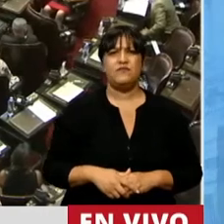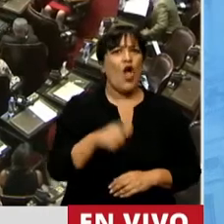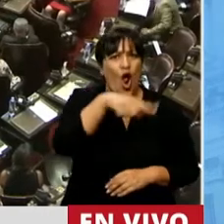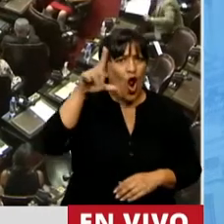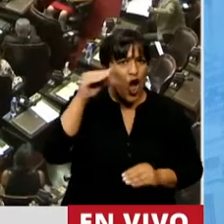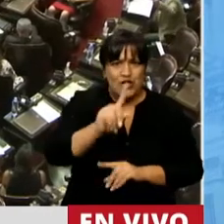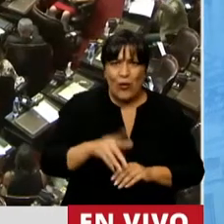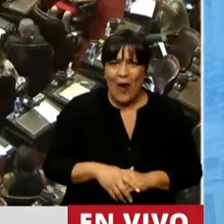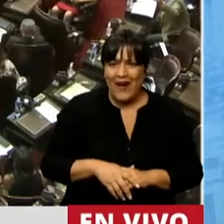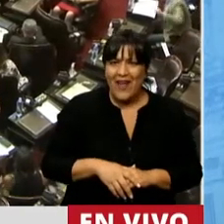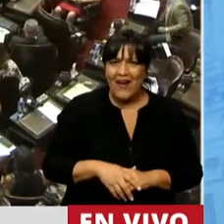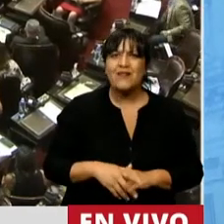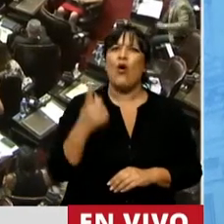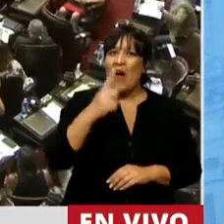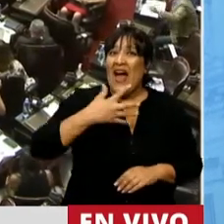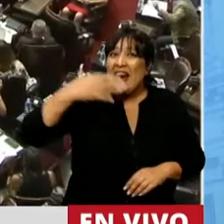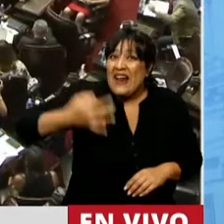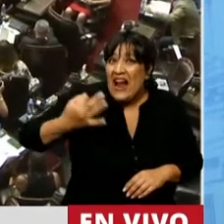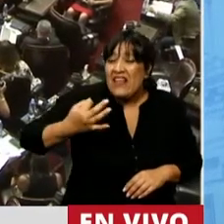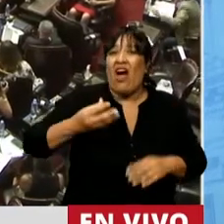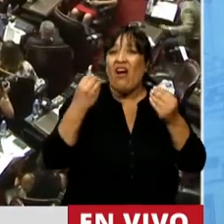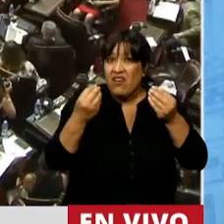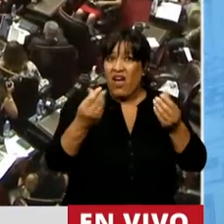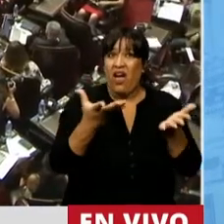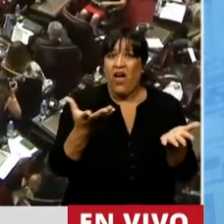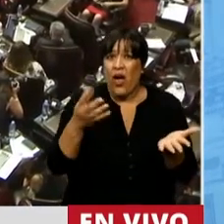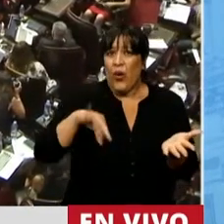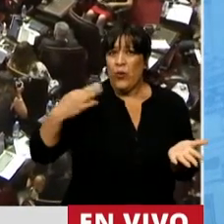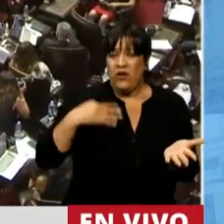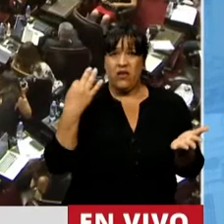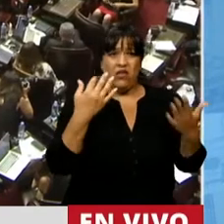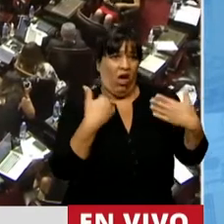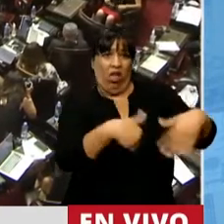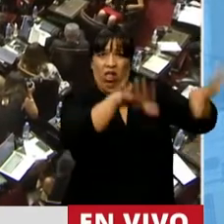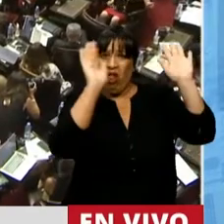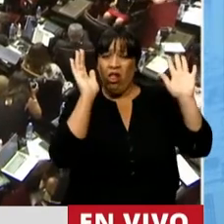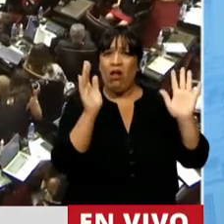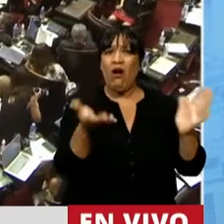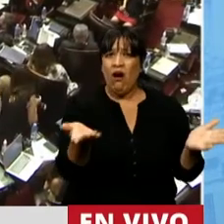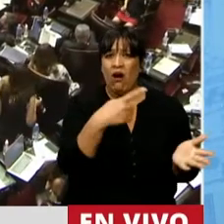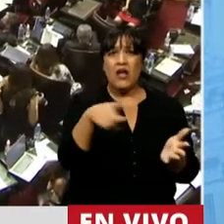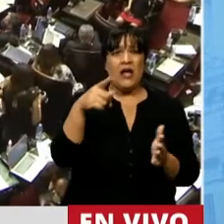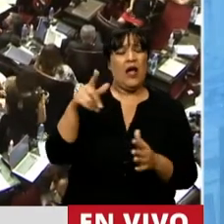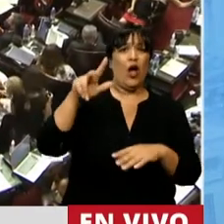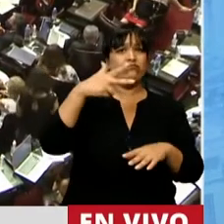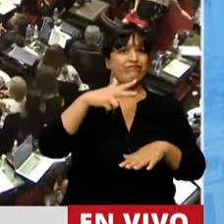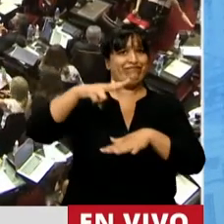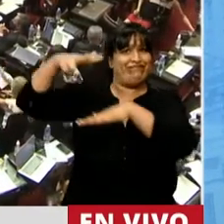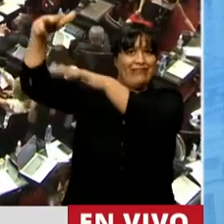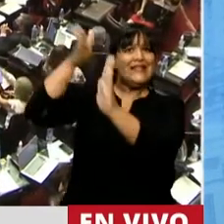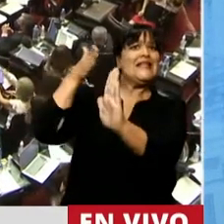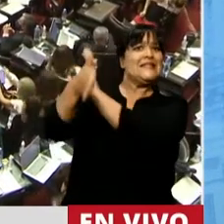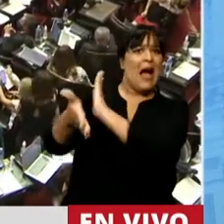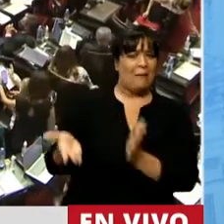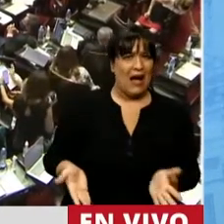acuerdan de eso cuando en realidad lo que dejaban era la vida de los argentinos en la calle mientras se escapaban del gobierno señor